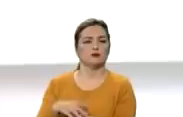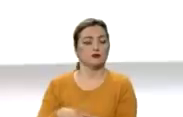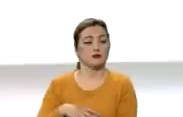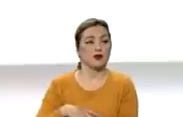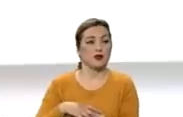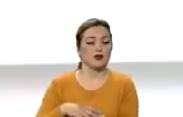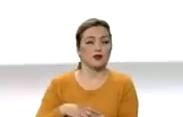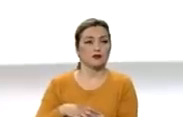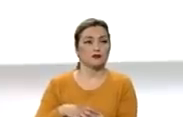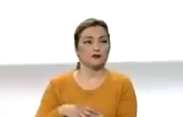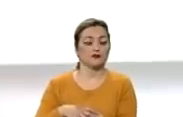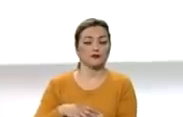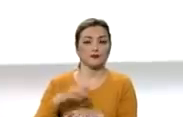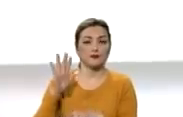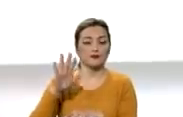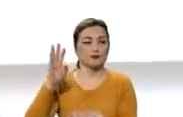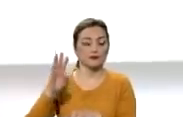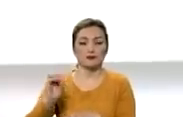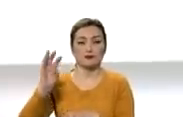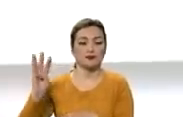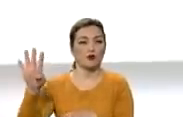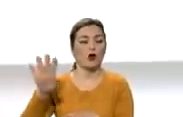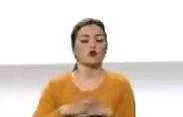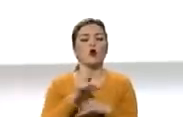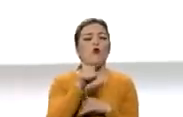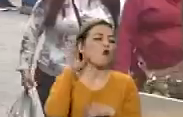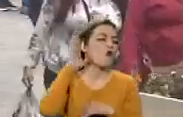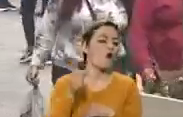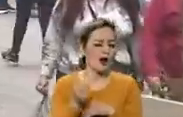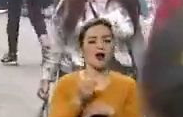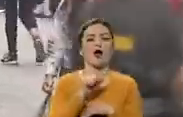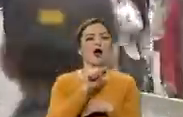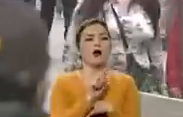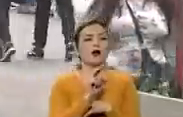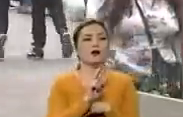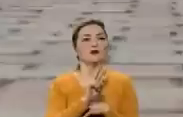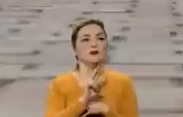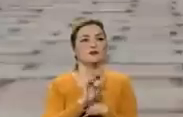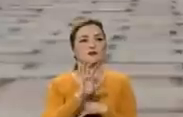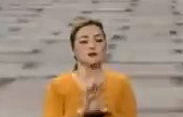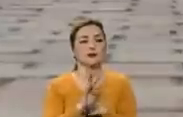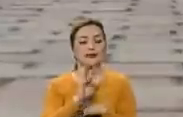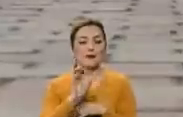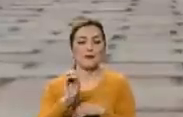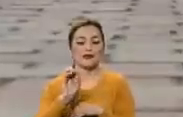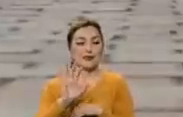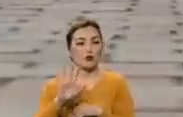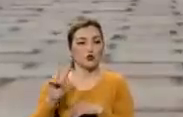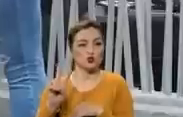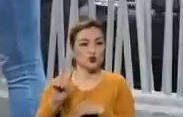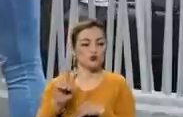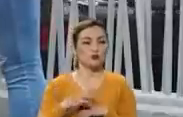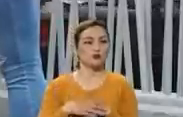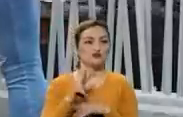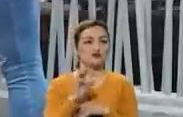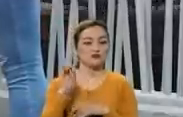que es el 15%, y Cuenca con 4.022, que es el 6%. La aglomeración de personas es uno de los principales focos